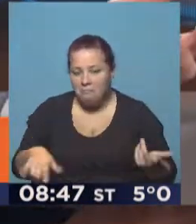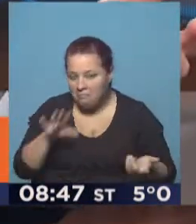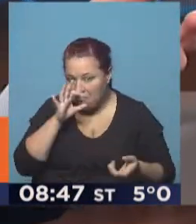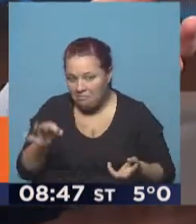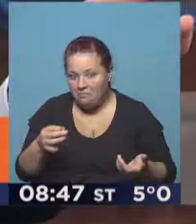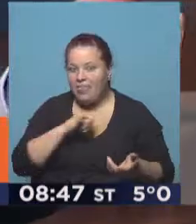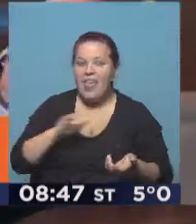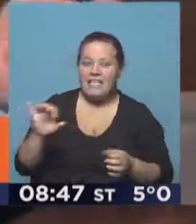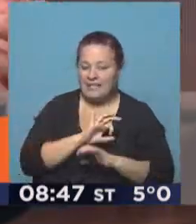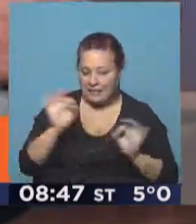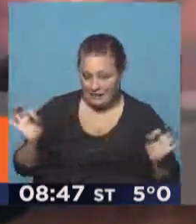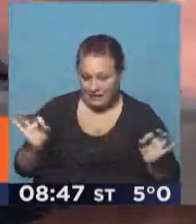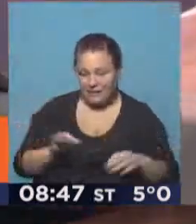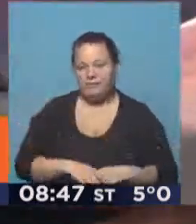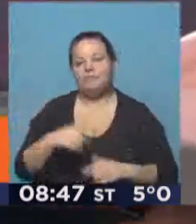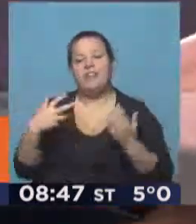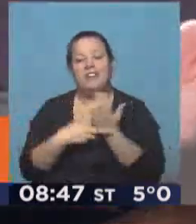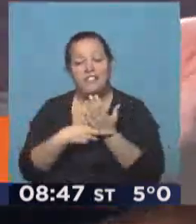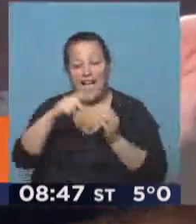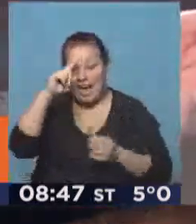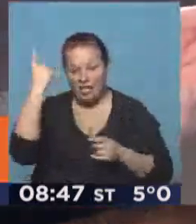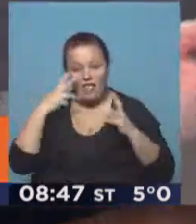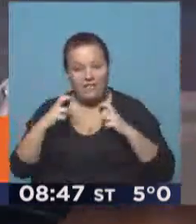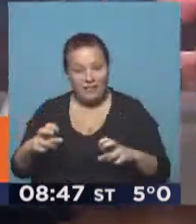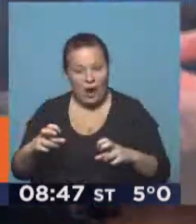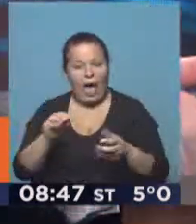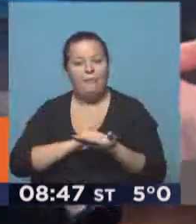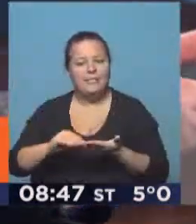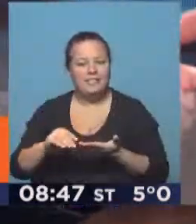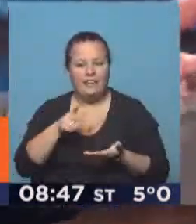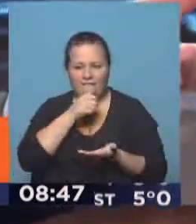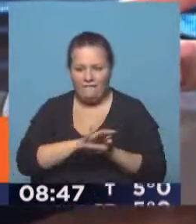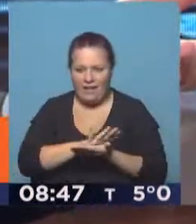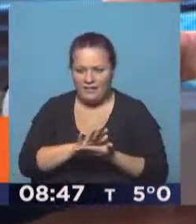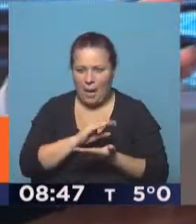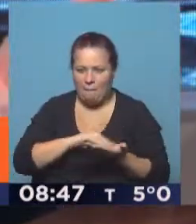ningún tipo de denuncia. La Fiscalía Nacional de Investigaciones Administrativas estaba vacante.